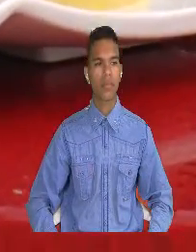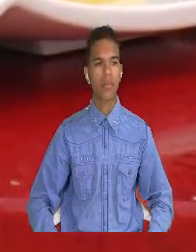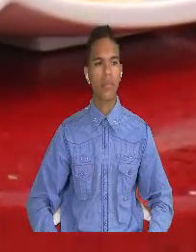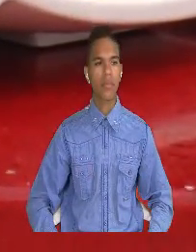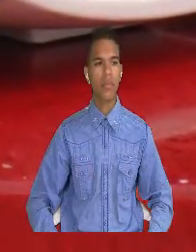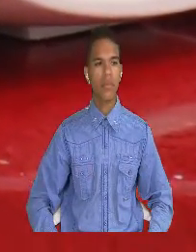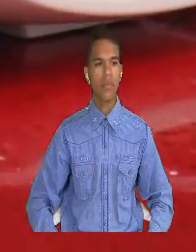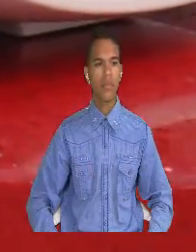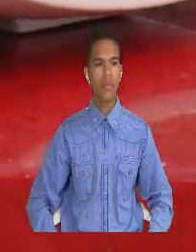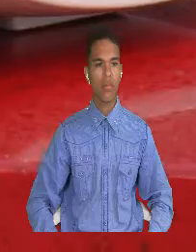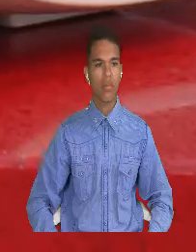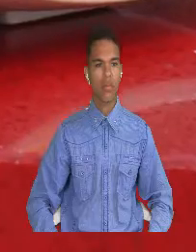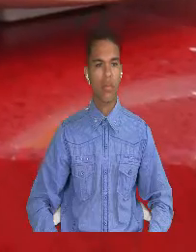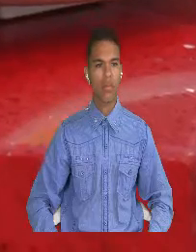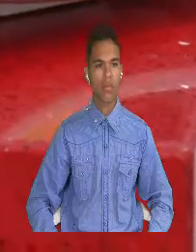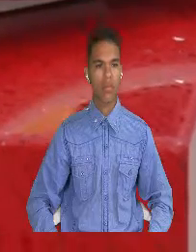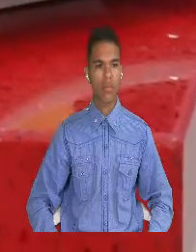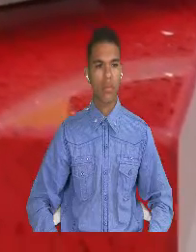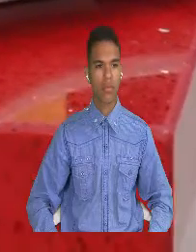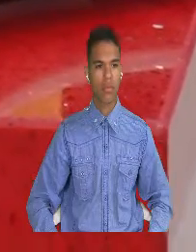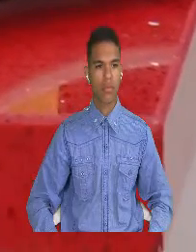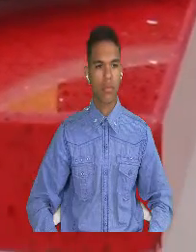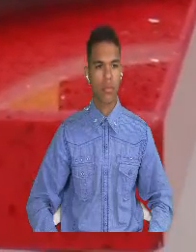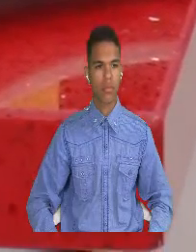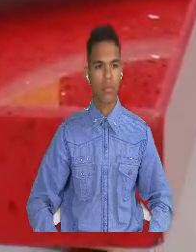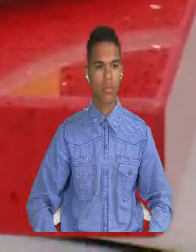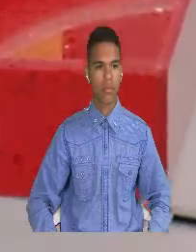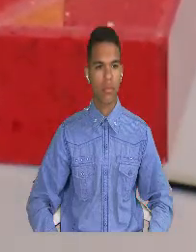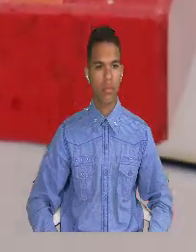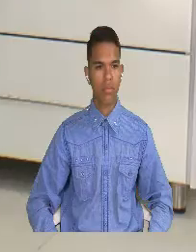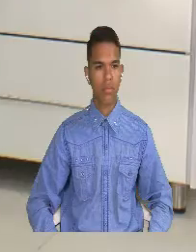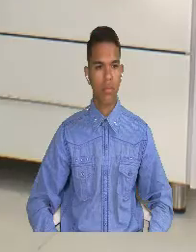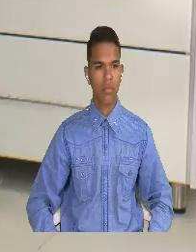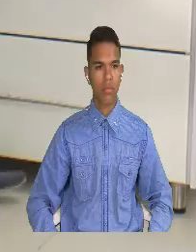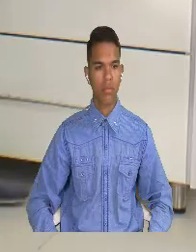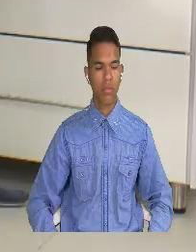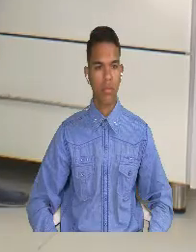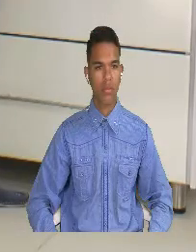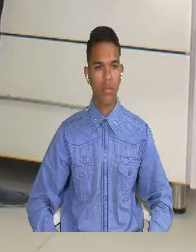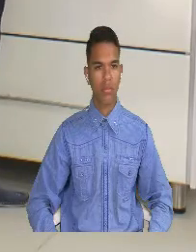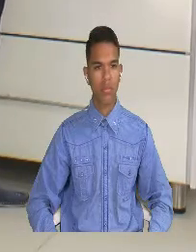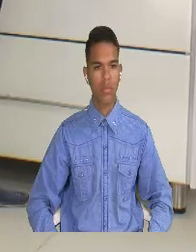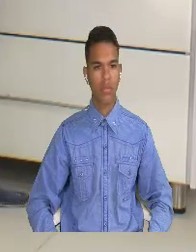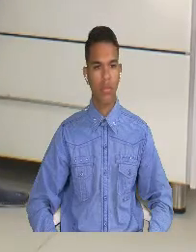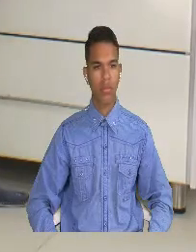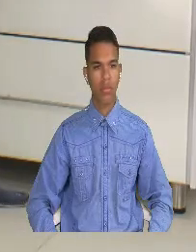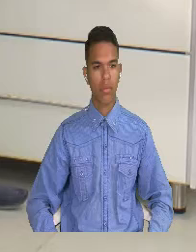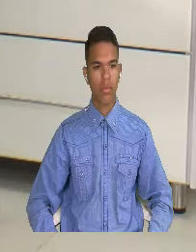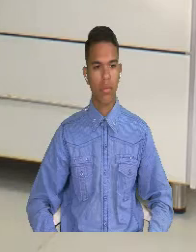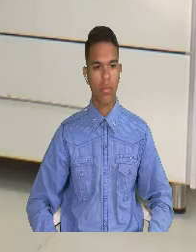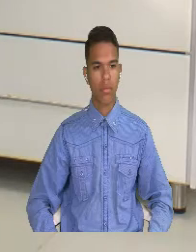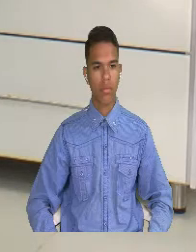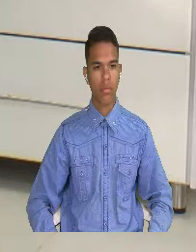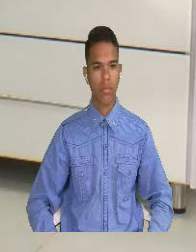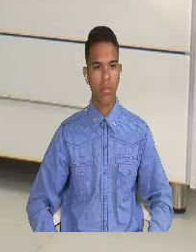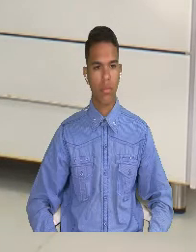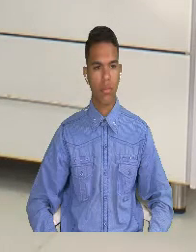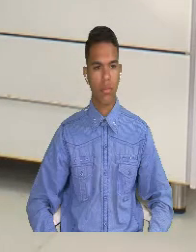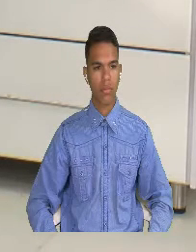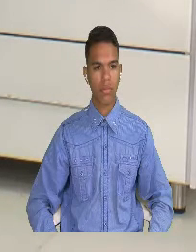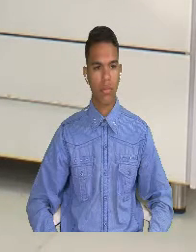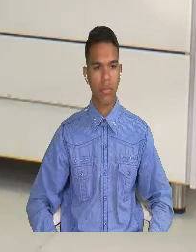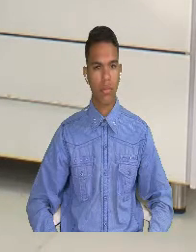Listo. Voy a retirar nuestra tabla. Voy a hacer nuestra limpieza. Ok. Nuestra tabla por aquí. Ya tenemos